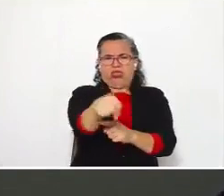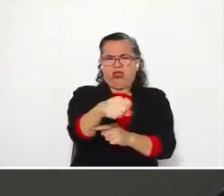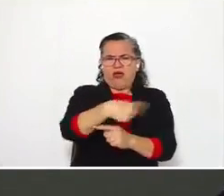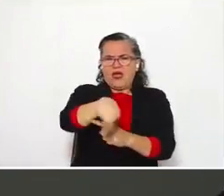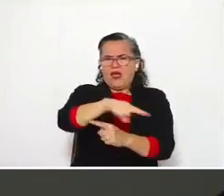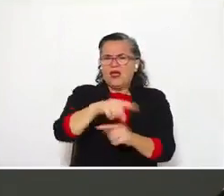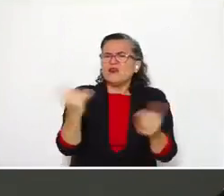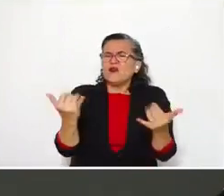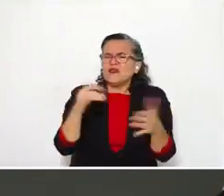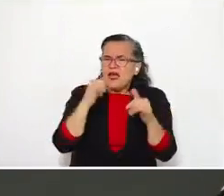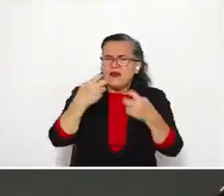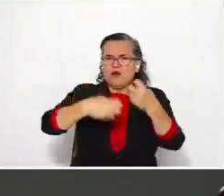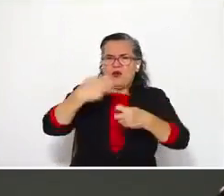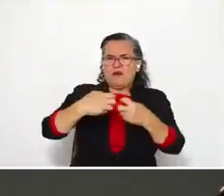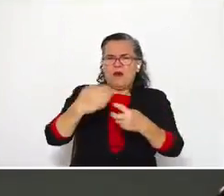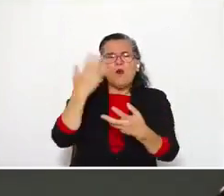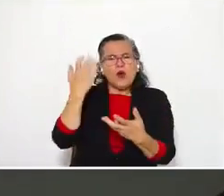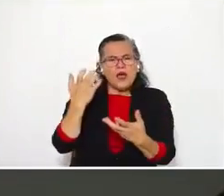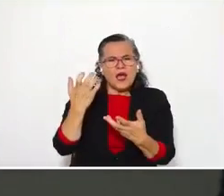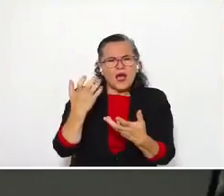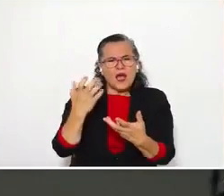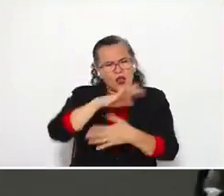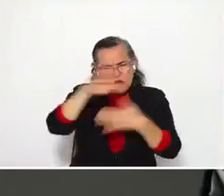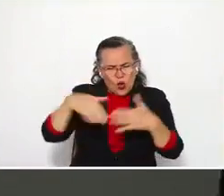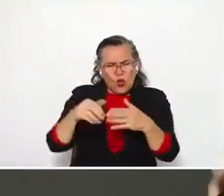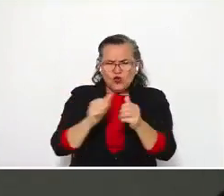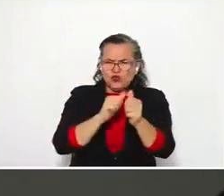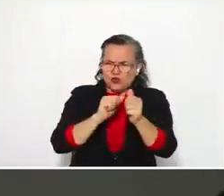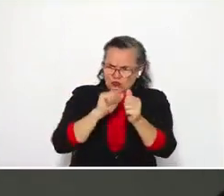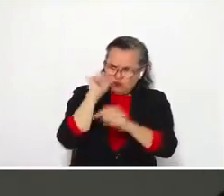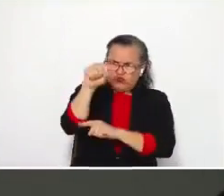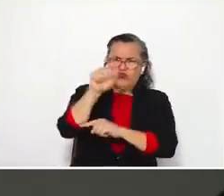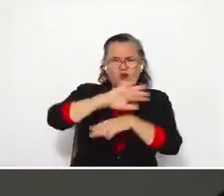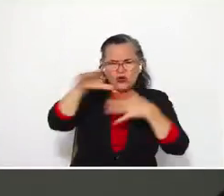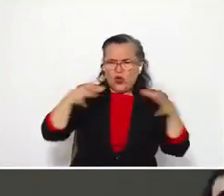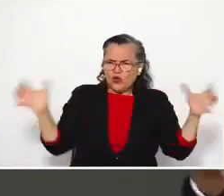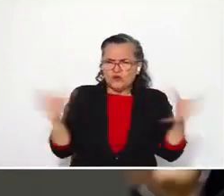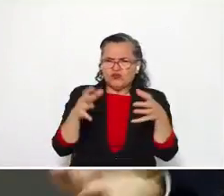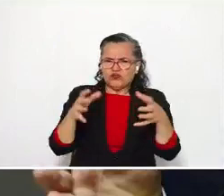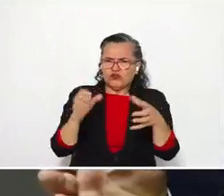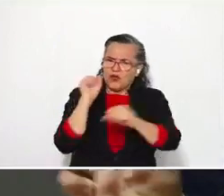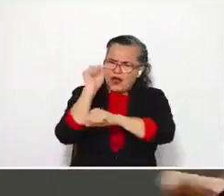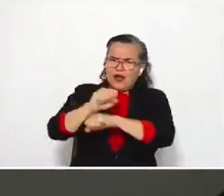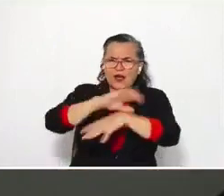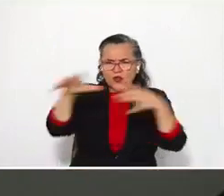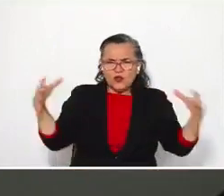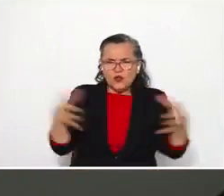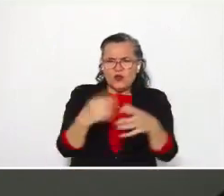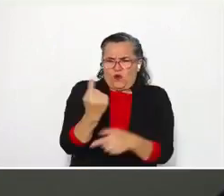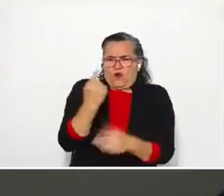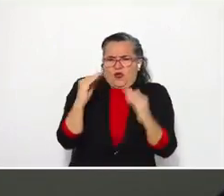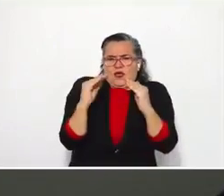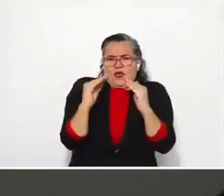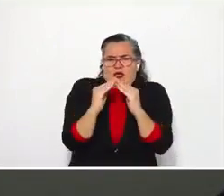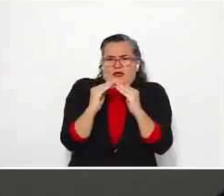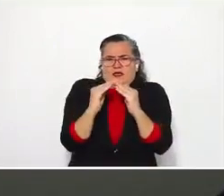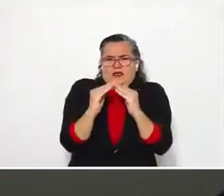qué no podemos ganar todos? Como este mundo, esta es la única casa que